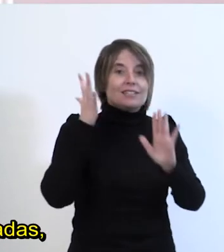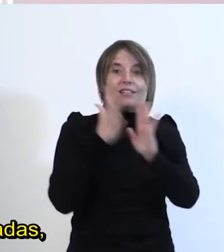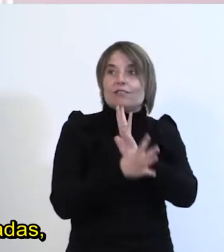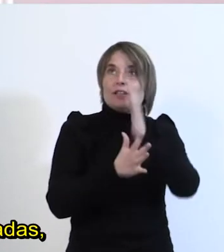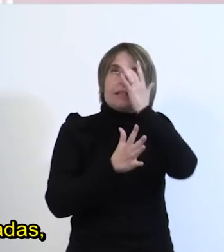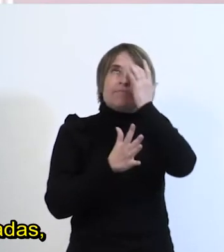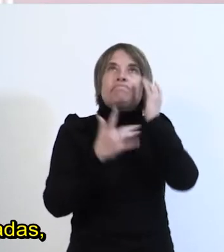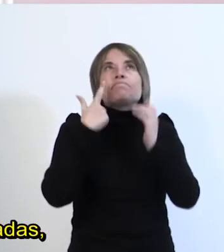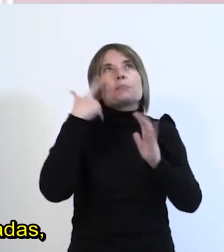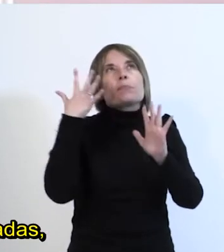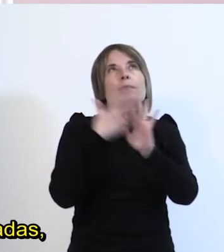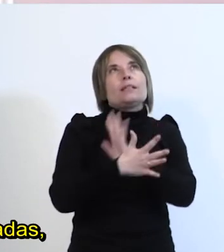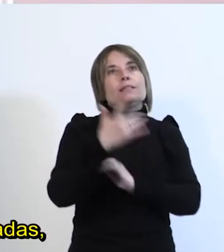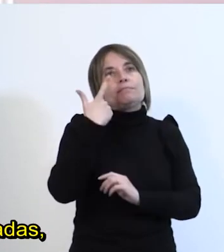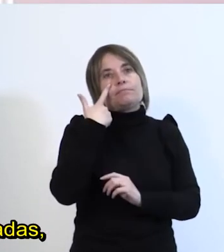que